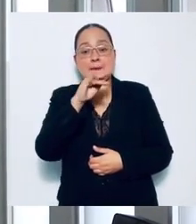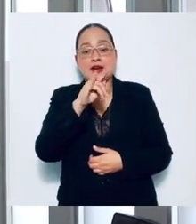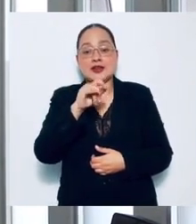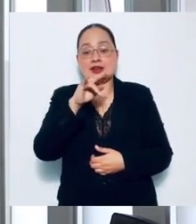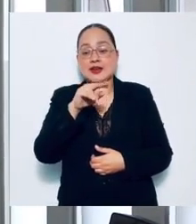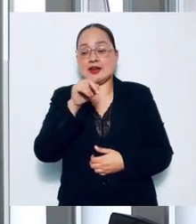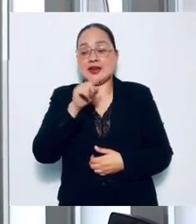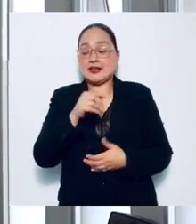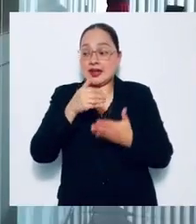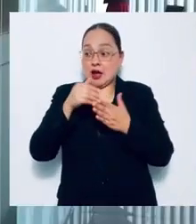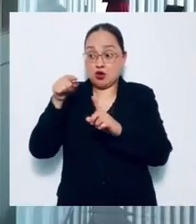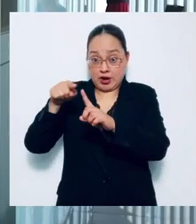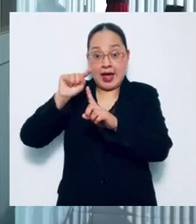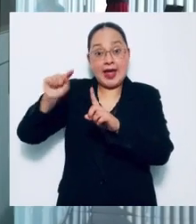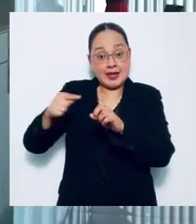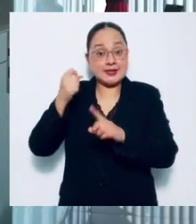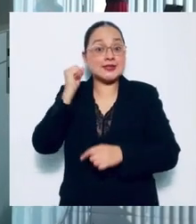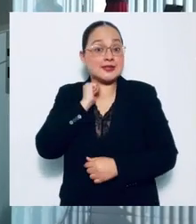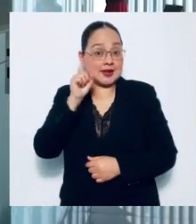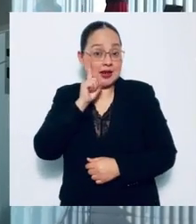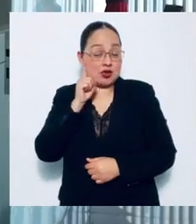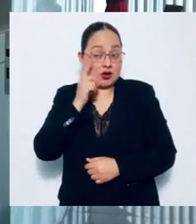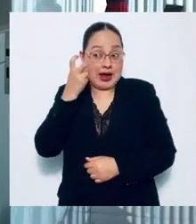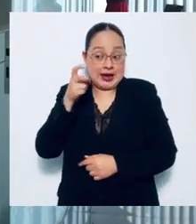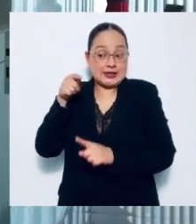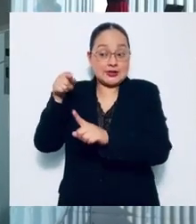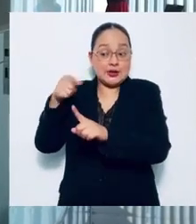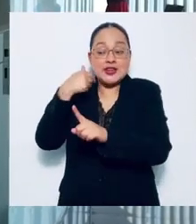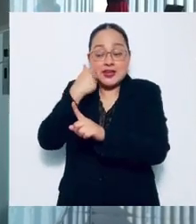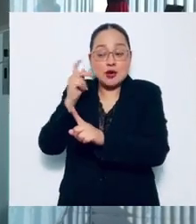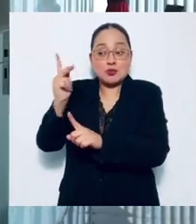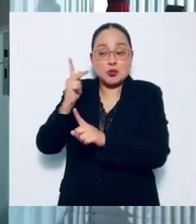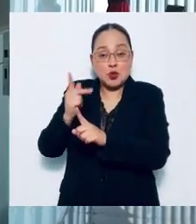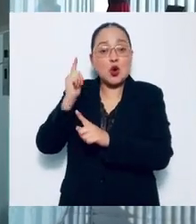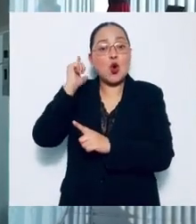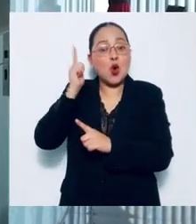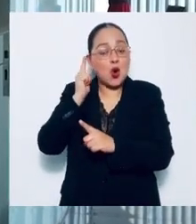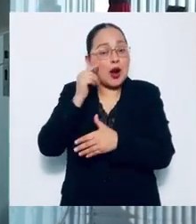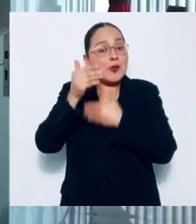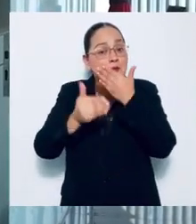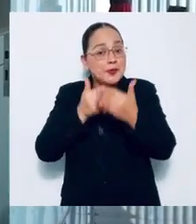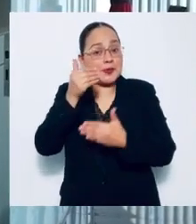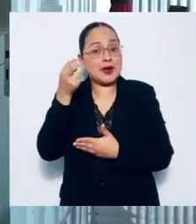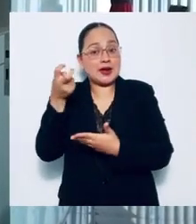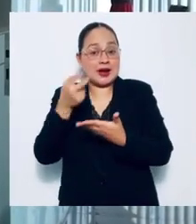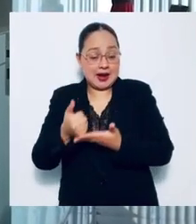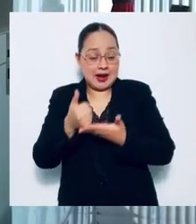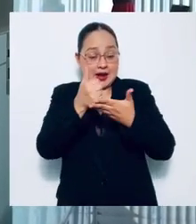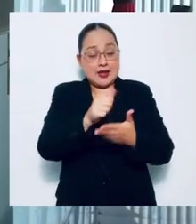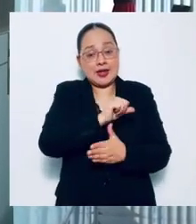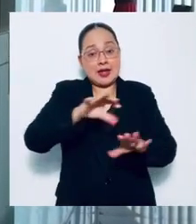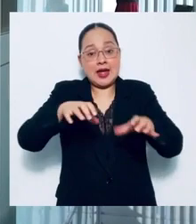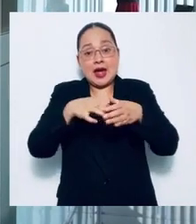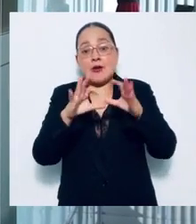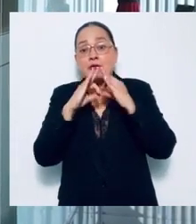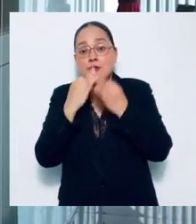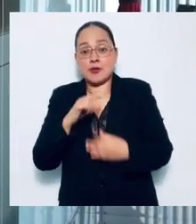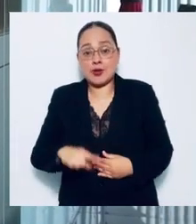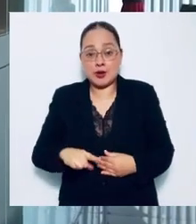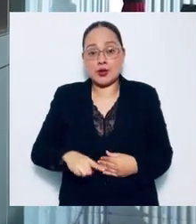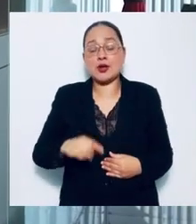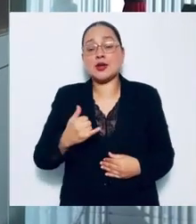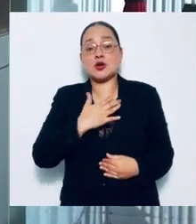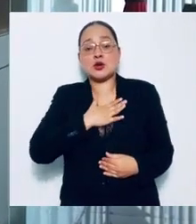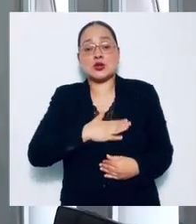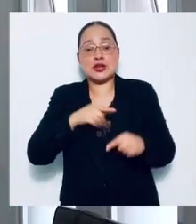hoy también es senadora, es una inspiración, es una mujer que ha contribuido a la causa democrática